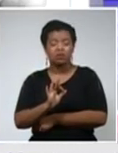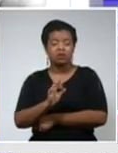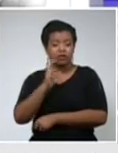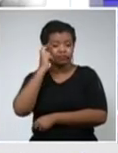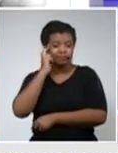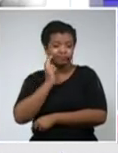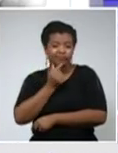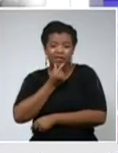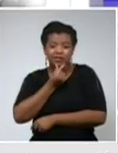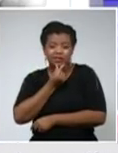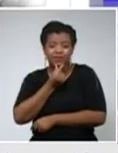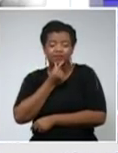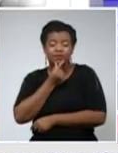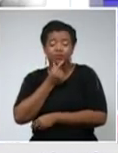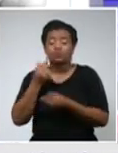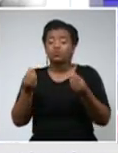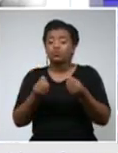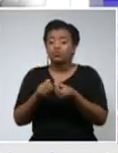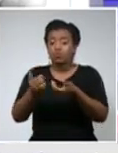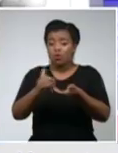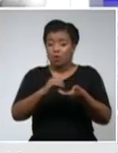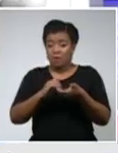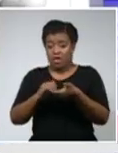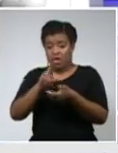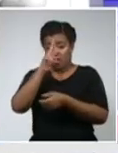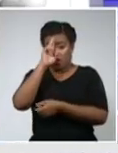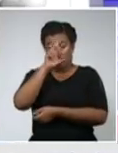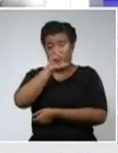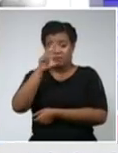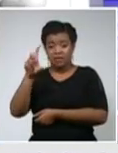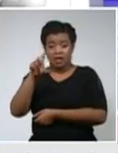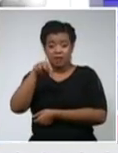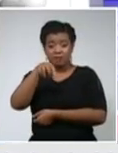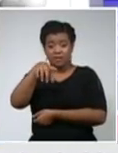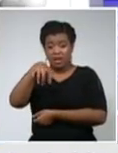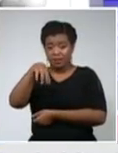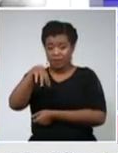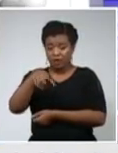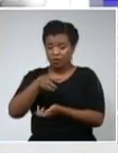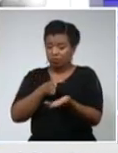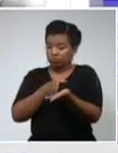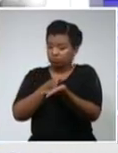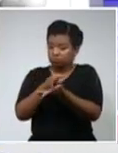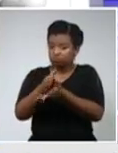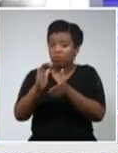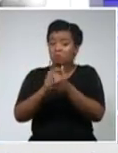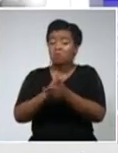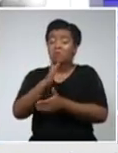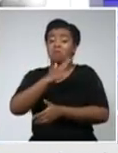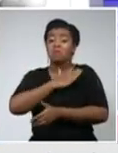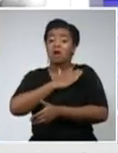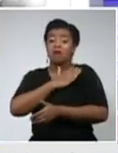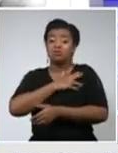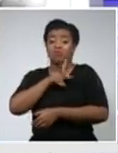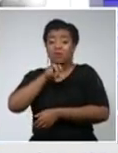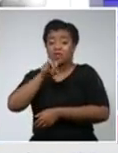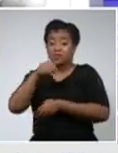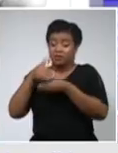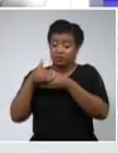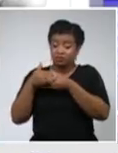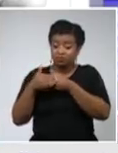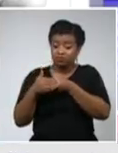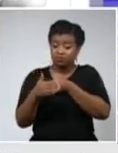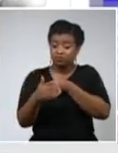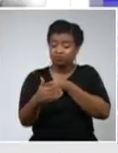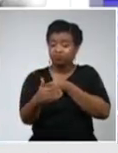sus compañeros del Hospital León Cuervo Rubio de Pinar del Río, se ha mantenido desde marzo de 2020, alternando entre el